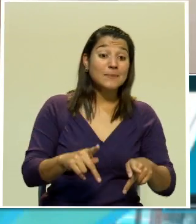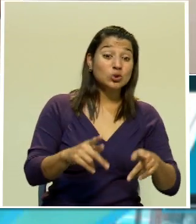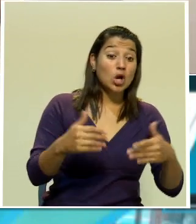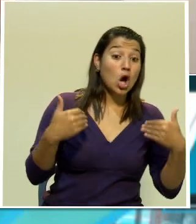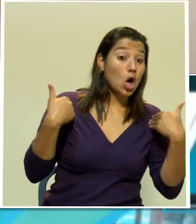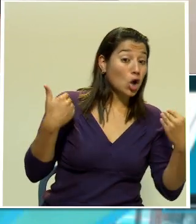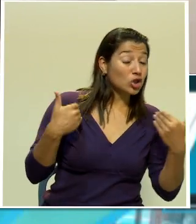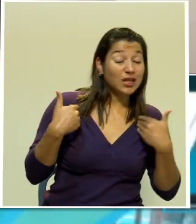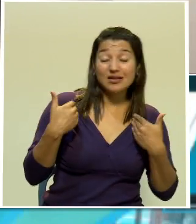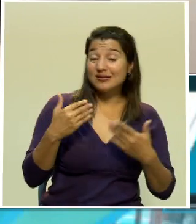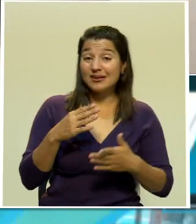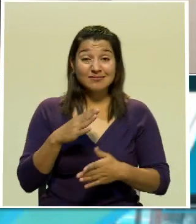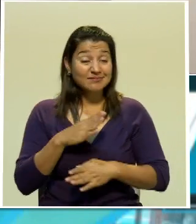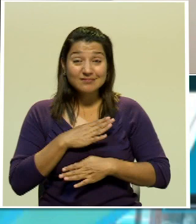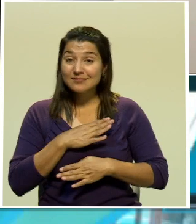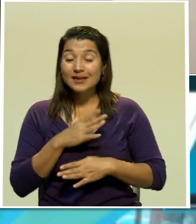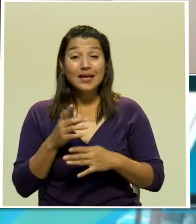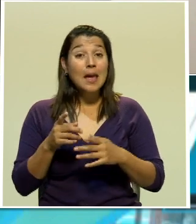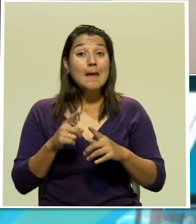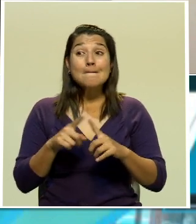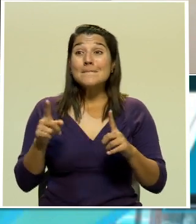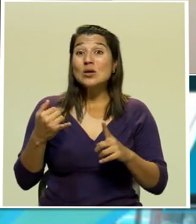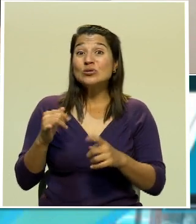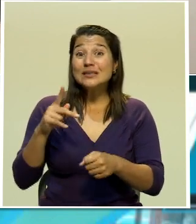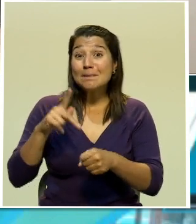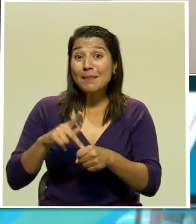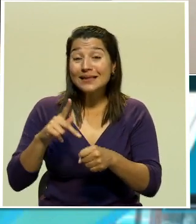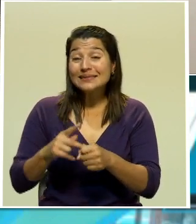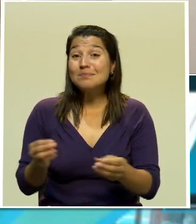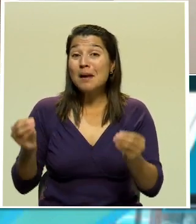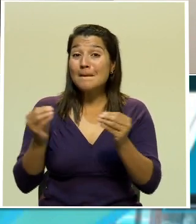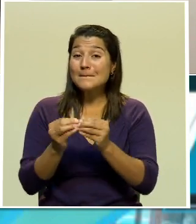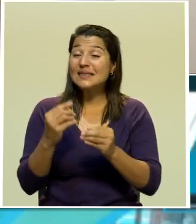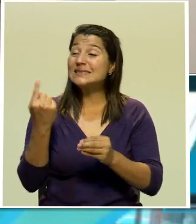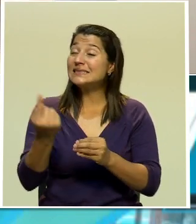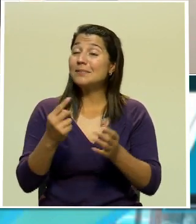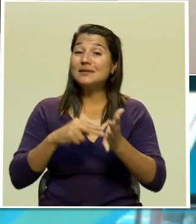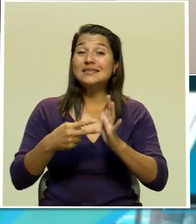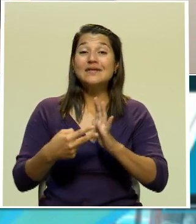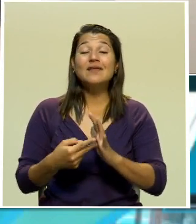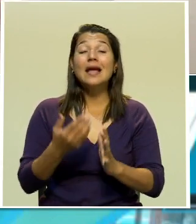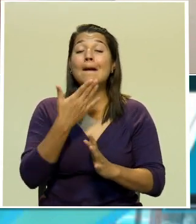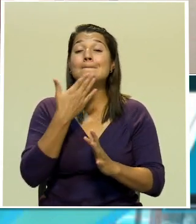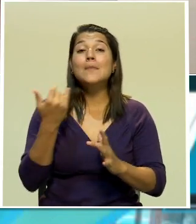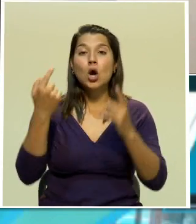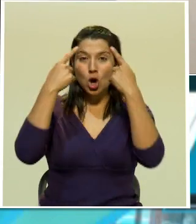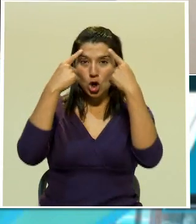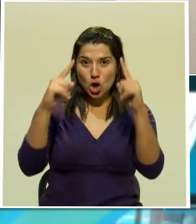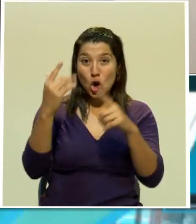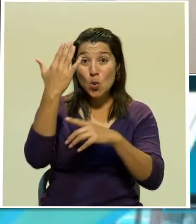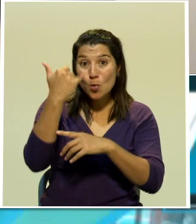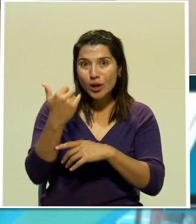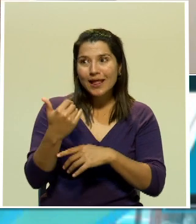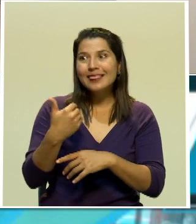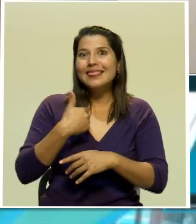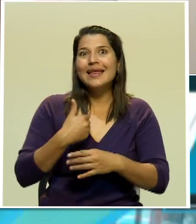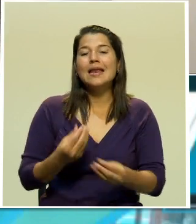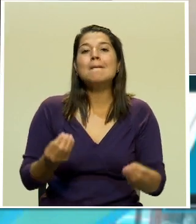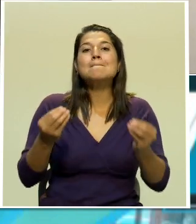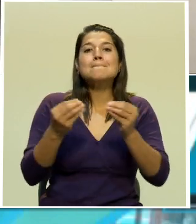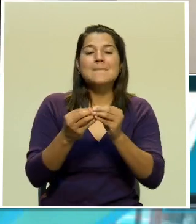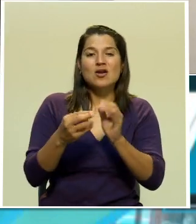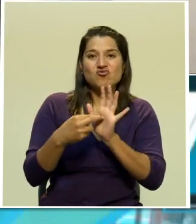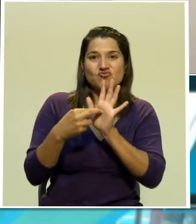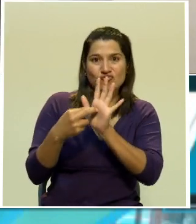más involucramiento en la política de las personas siempre va a generar mejores resultados porque van a ser más representativas y porque está bastante demostrado en